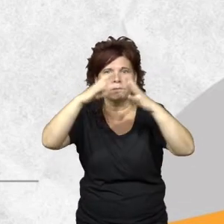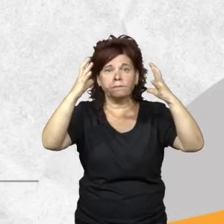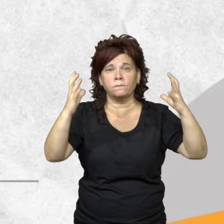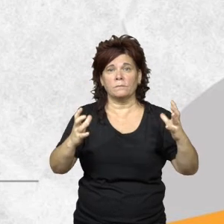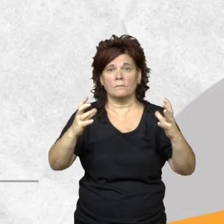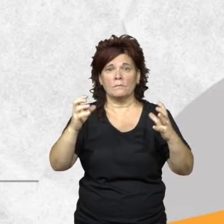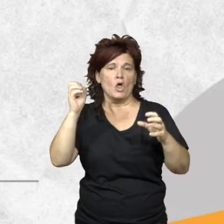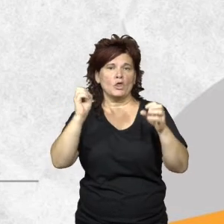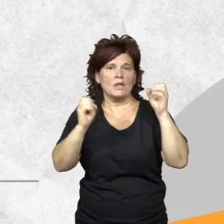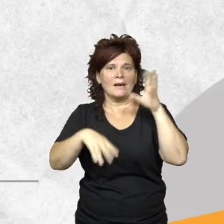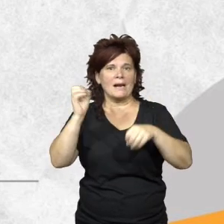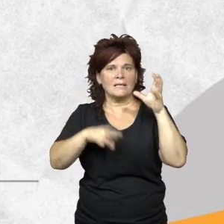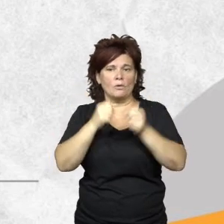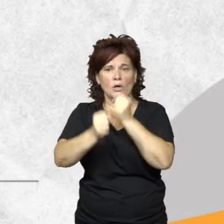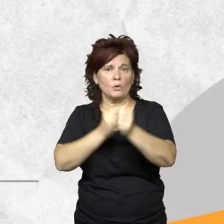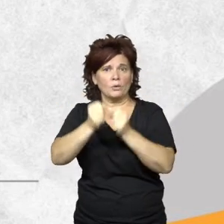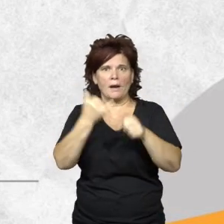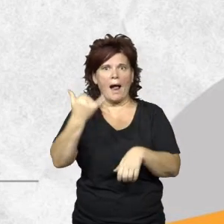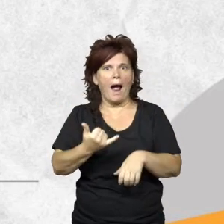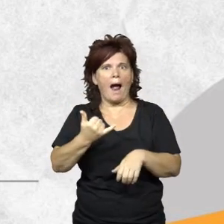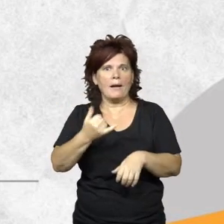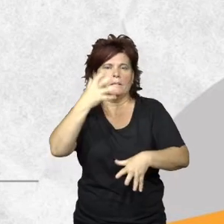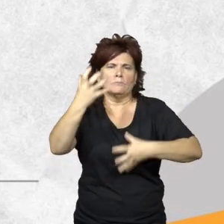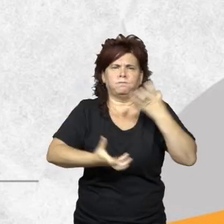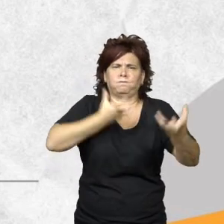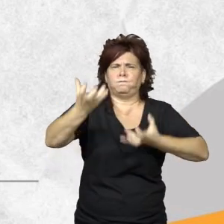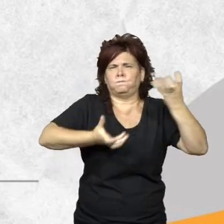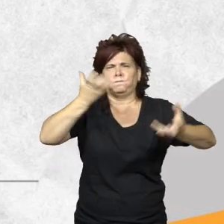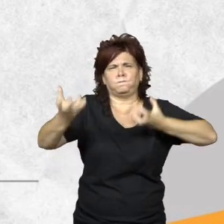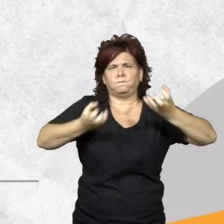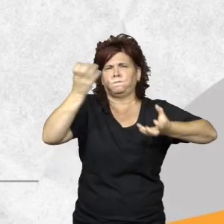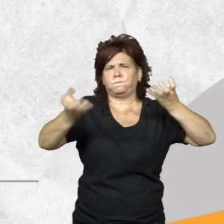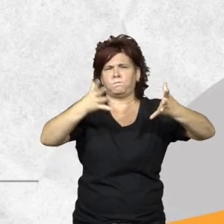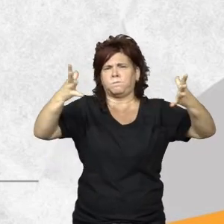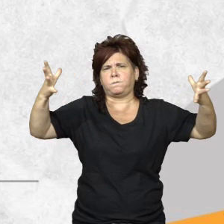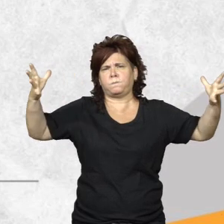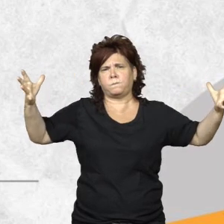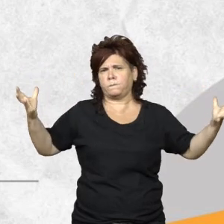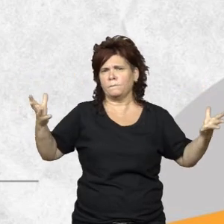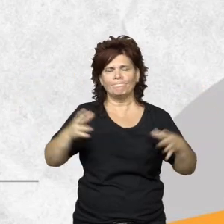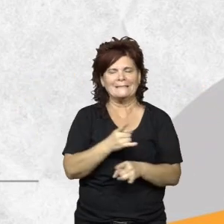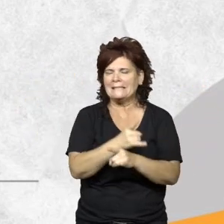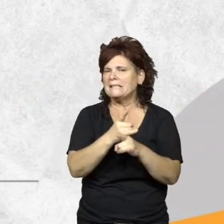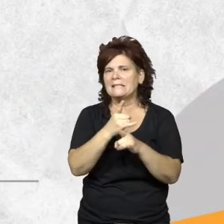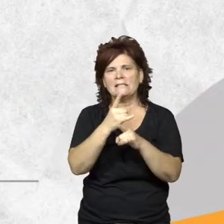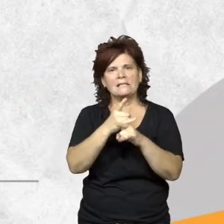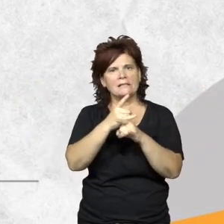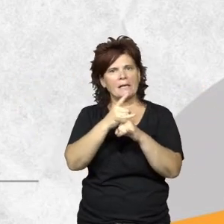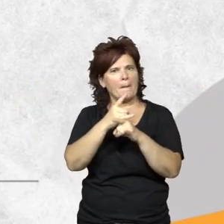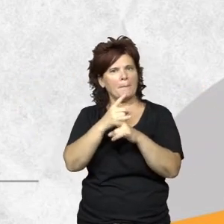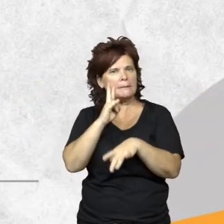demasiado acopio de residuos industriales, el incendio es mayor. Entonces, siempre se